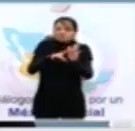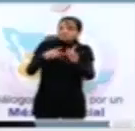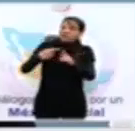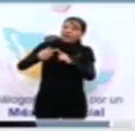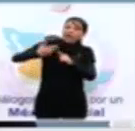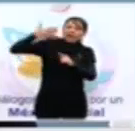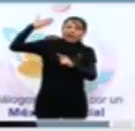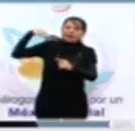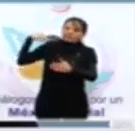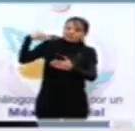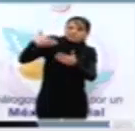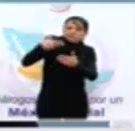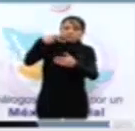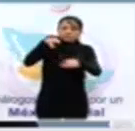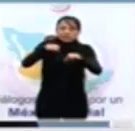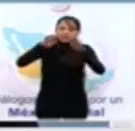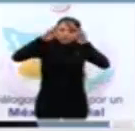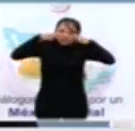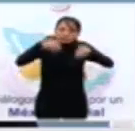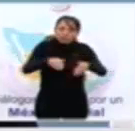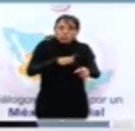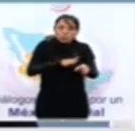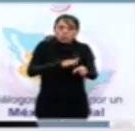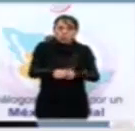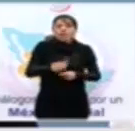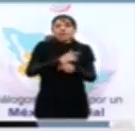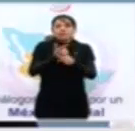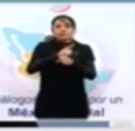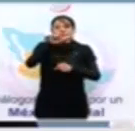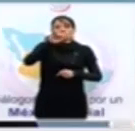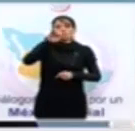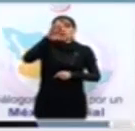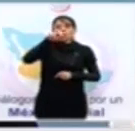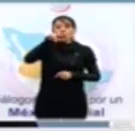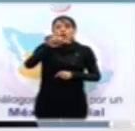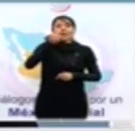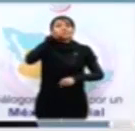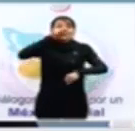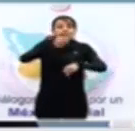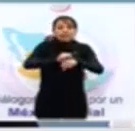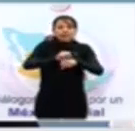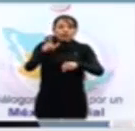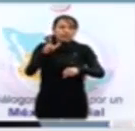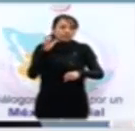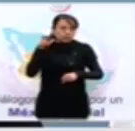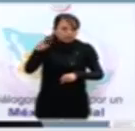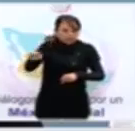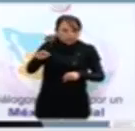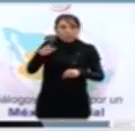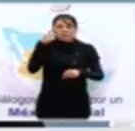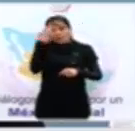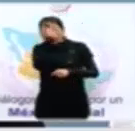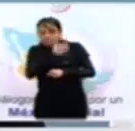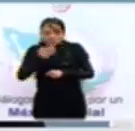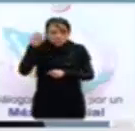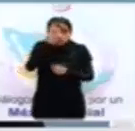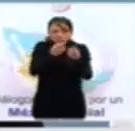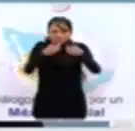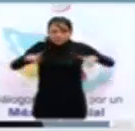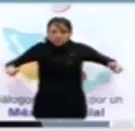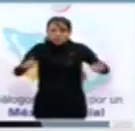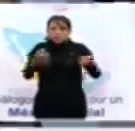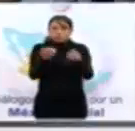uno de ellos ha venido realizando a lo largo de su trayectoria. Nos acompañan esta tarde Gonzalo Hernández Licona, secretario ejecutivo del